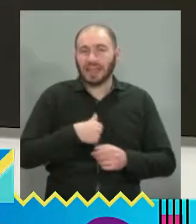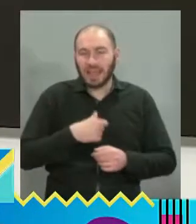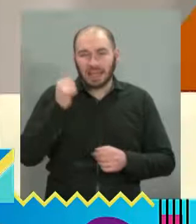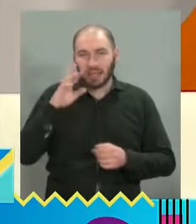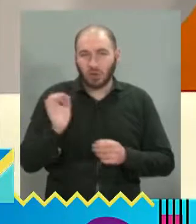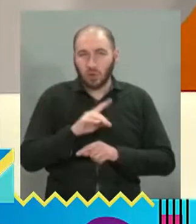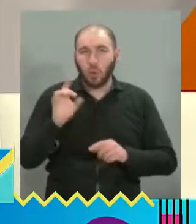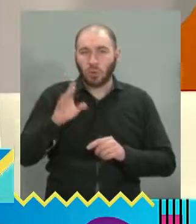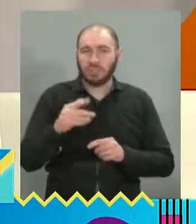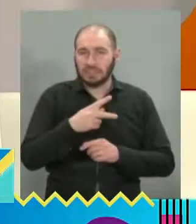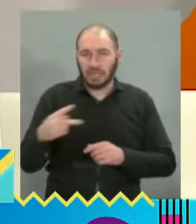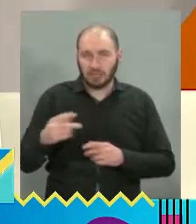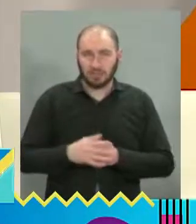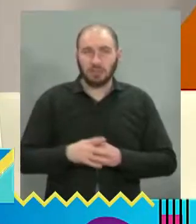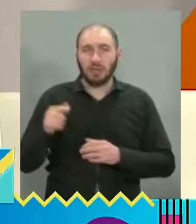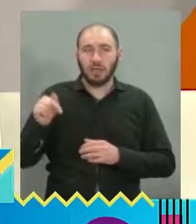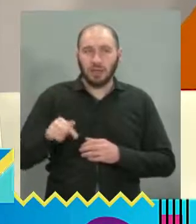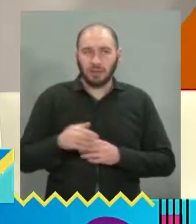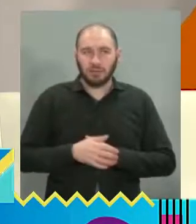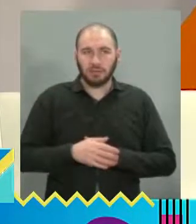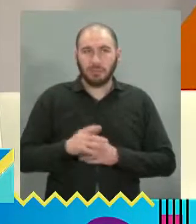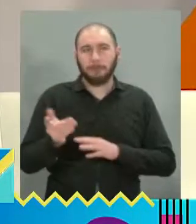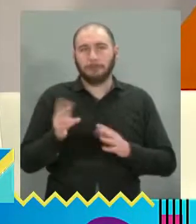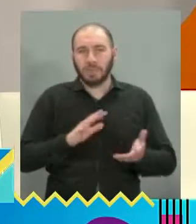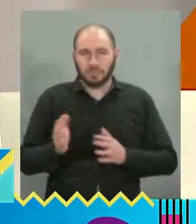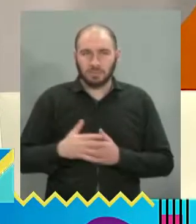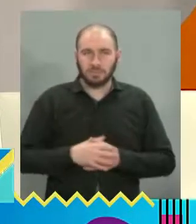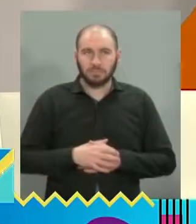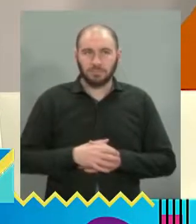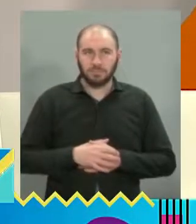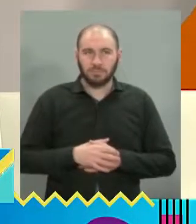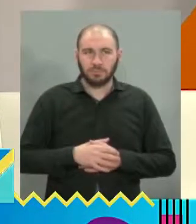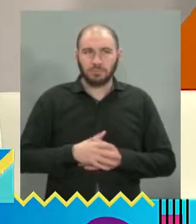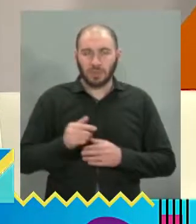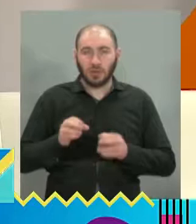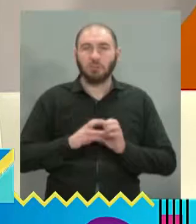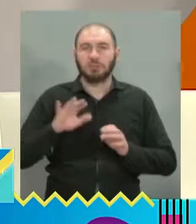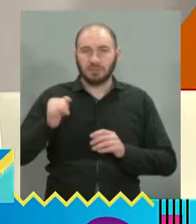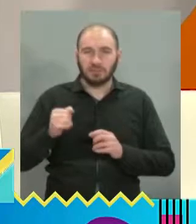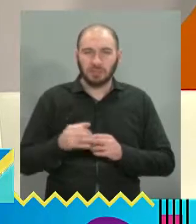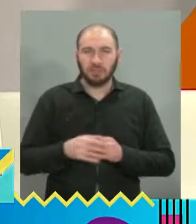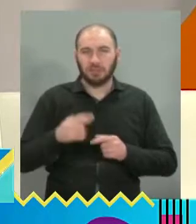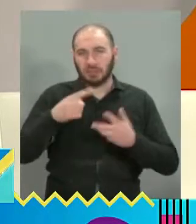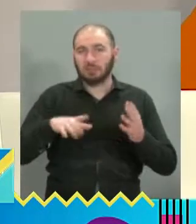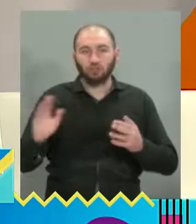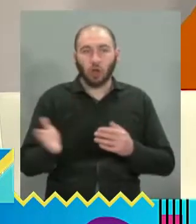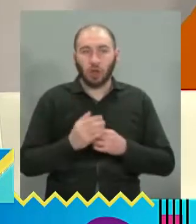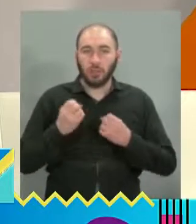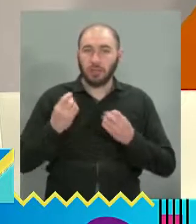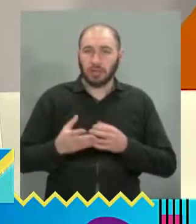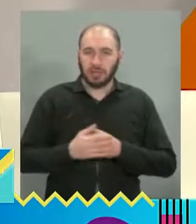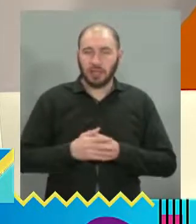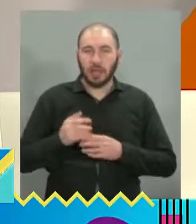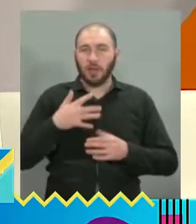solamente habla de sexo. Y a partir de ahí podemos llegar a inferir, si bien se aplica, por supuesto, para todos los casos, porque se hace